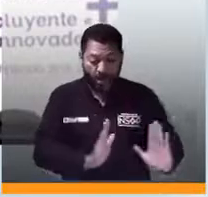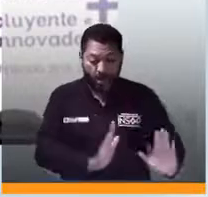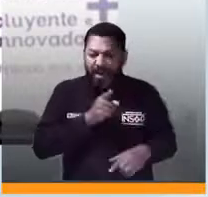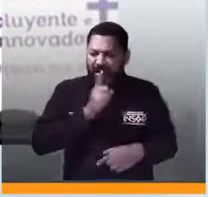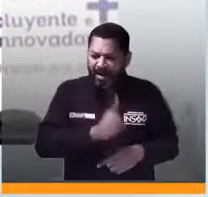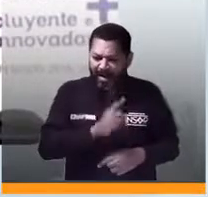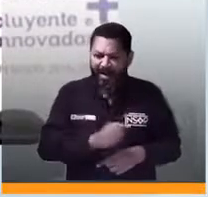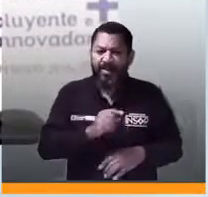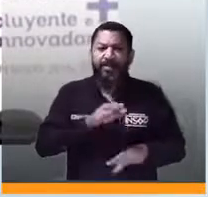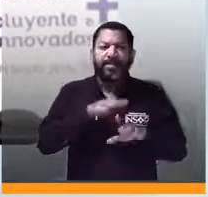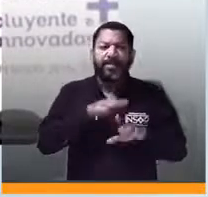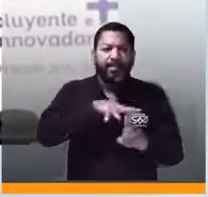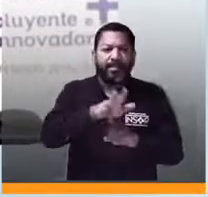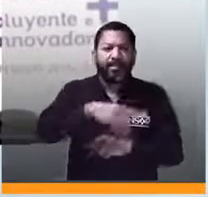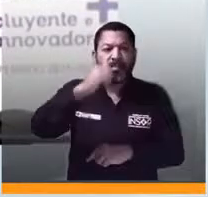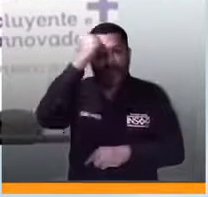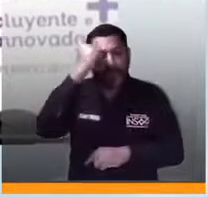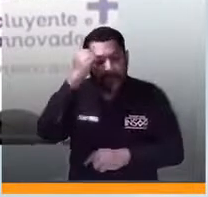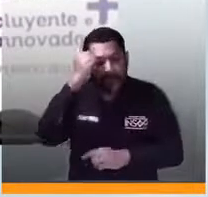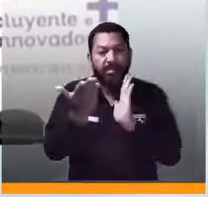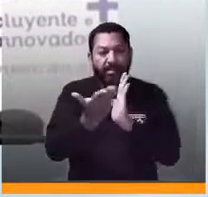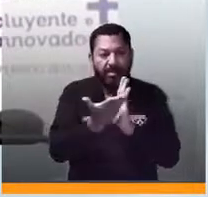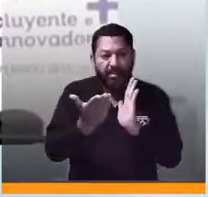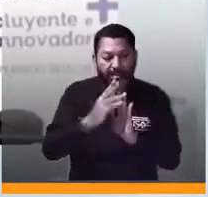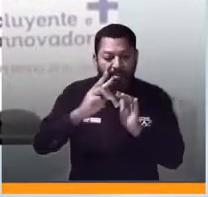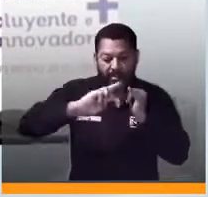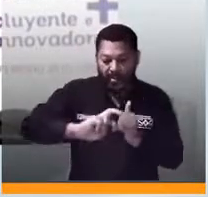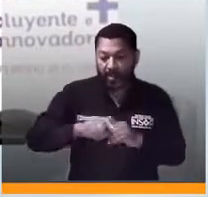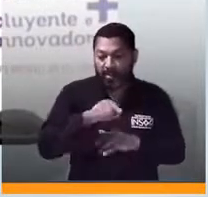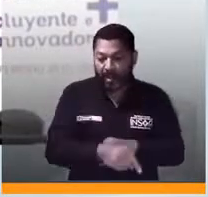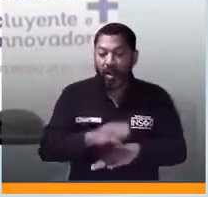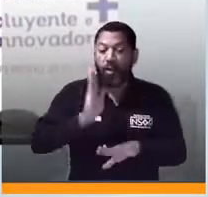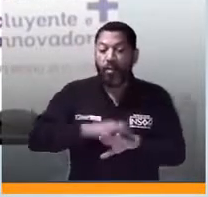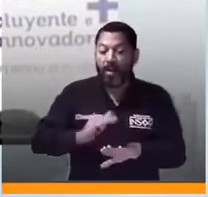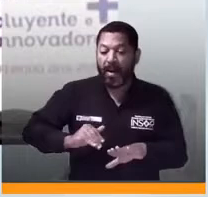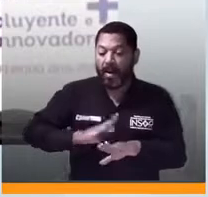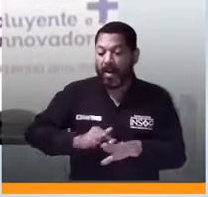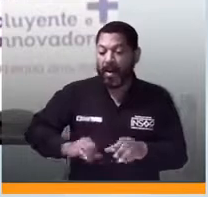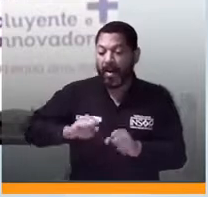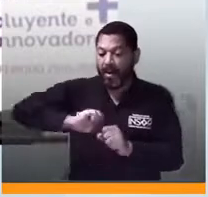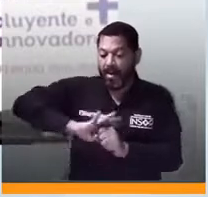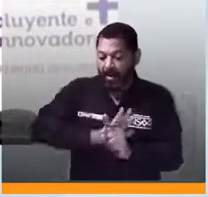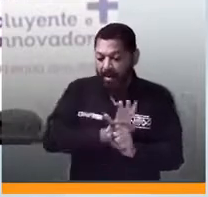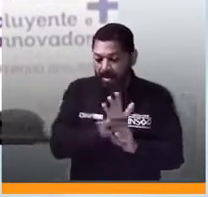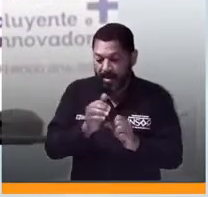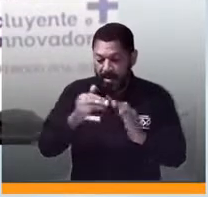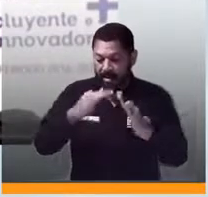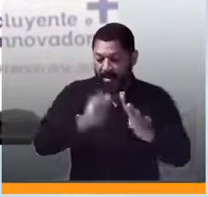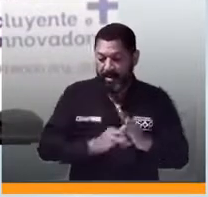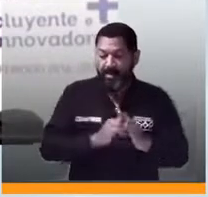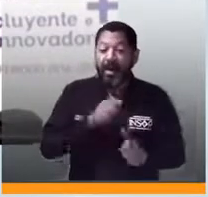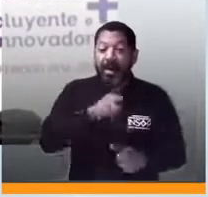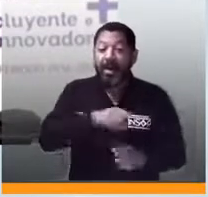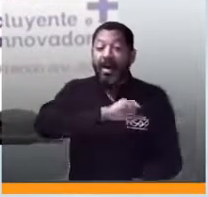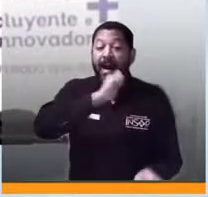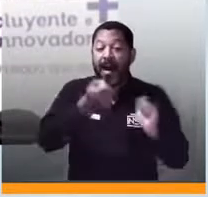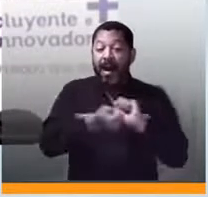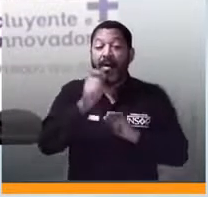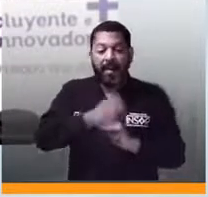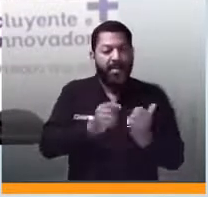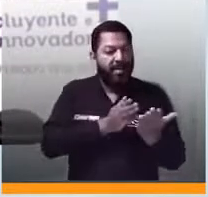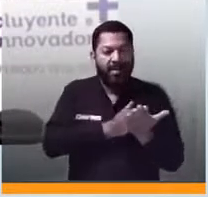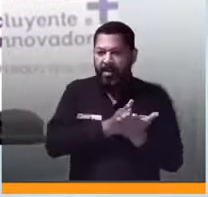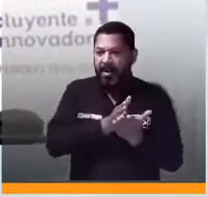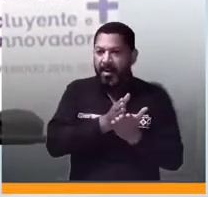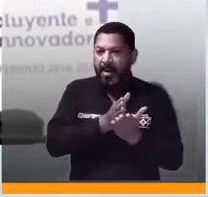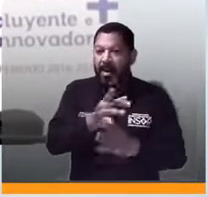final redundan en lo pedagógico, en lo académico y en lo investigativo que ha generado la pandemia. Y creo que muchos de esos cambios o adaptaciones tienen que permanecer en el tiempo